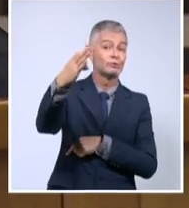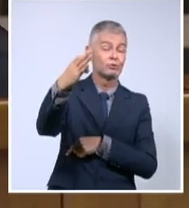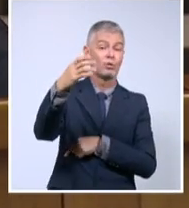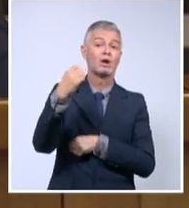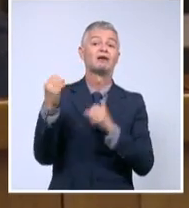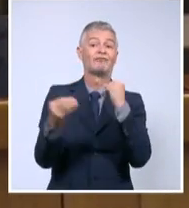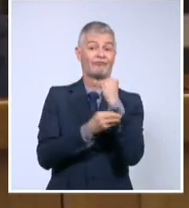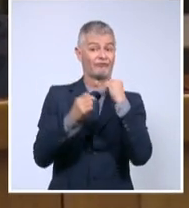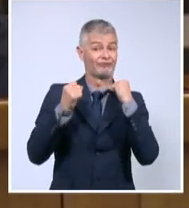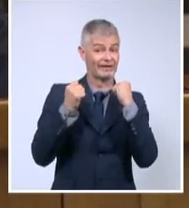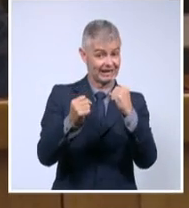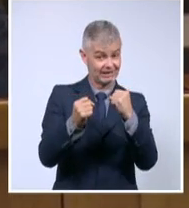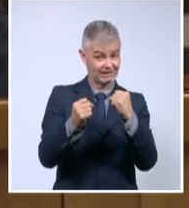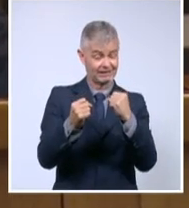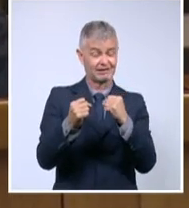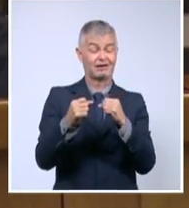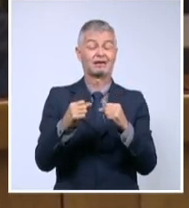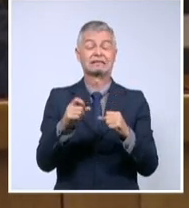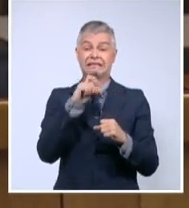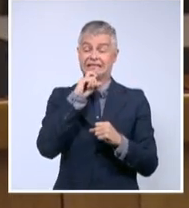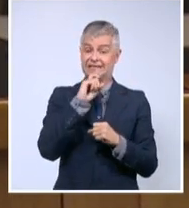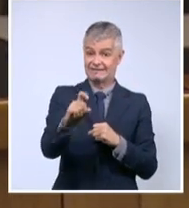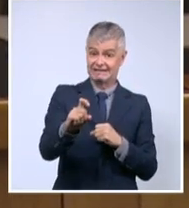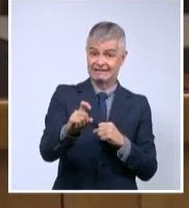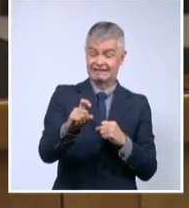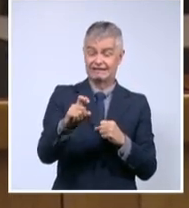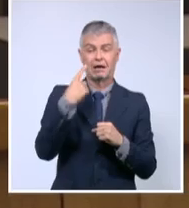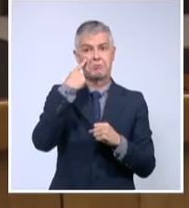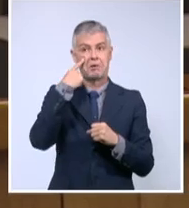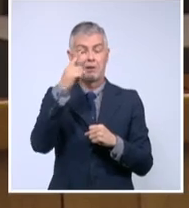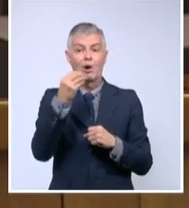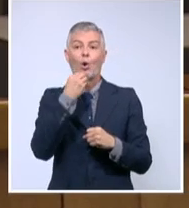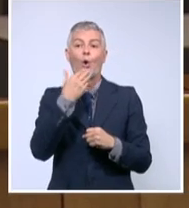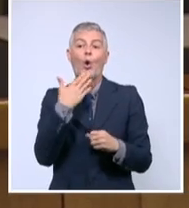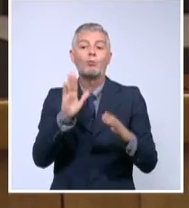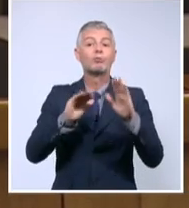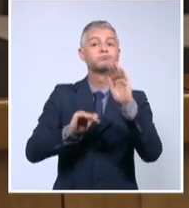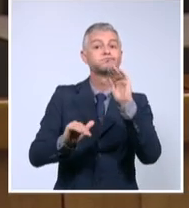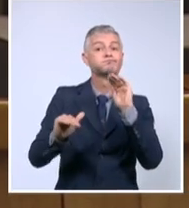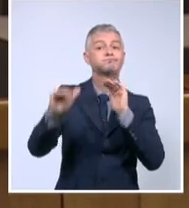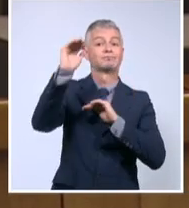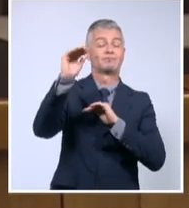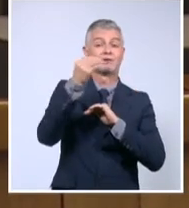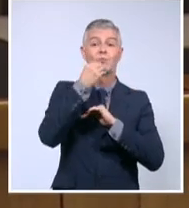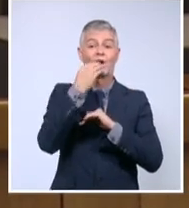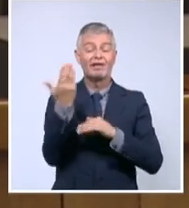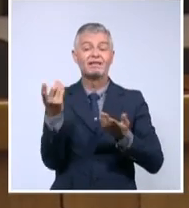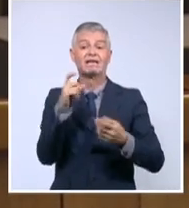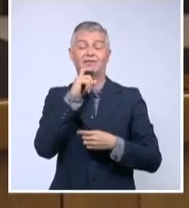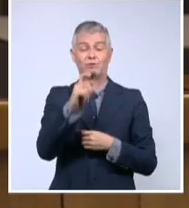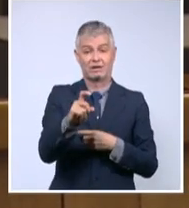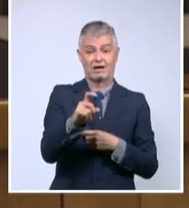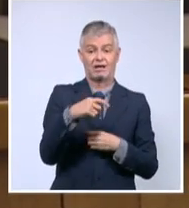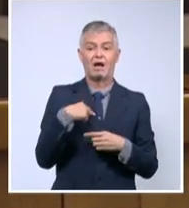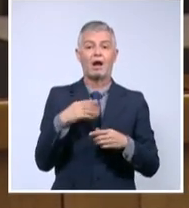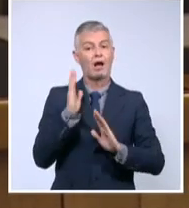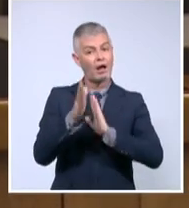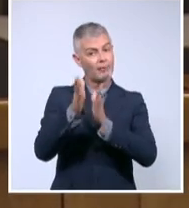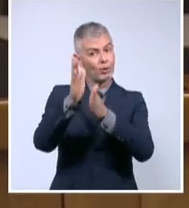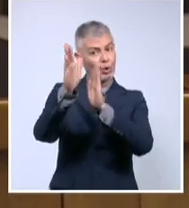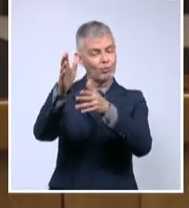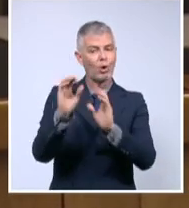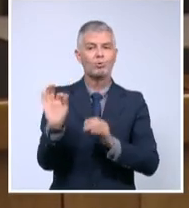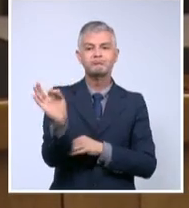intenso, retador, como un escalón para la superación de nuestros propios límites en el camino del perfeccionamiento y de